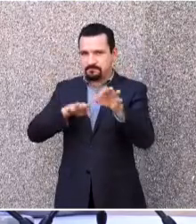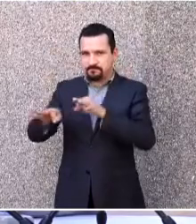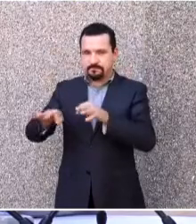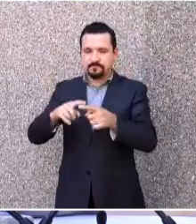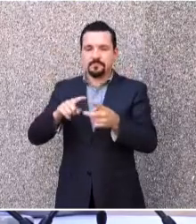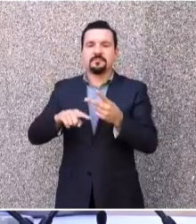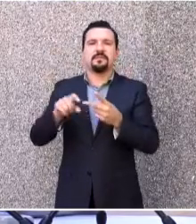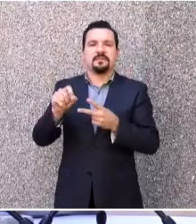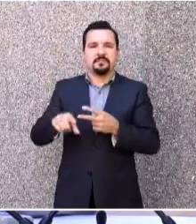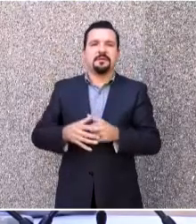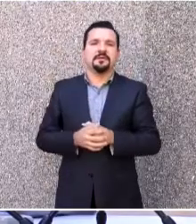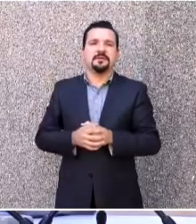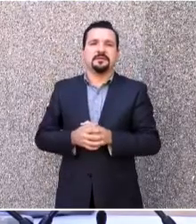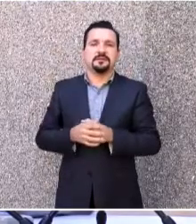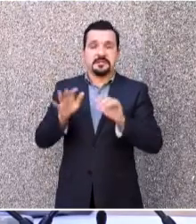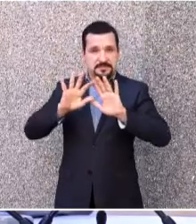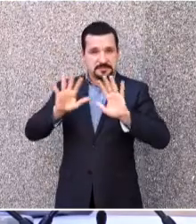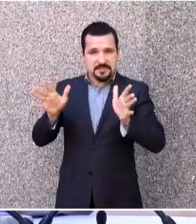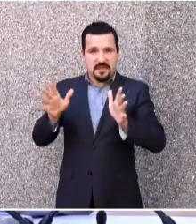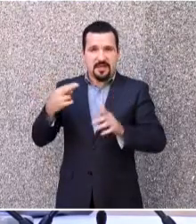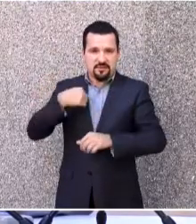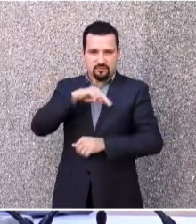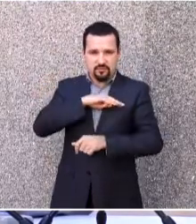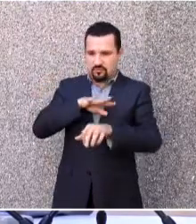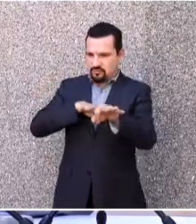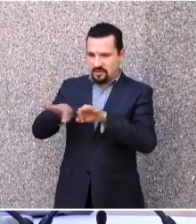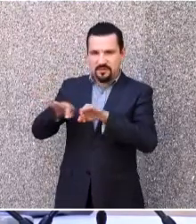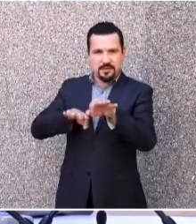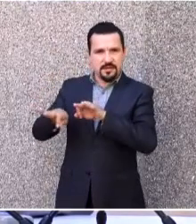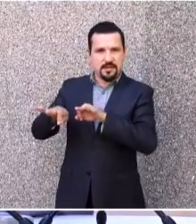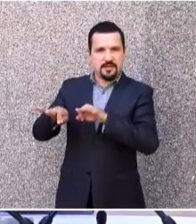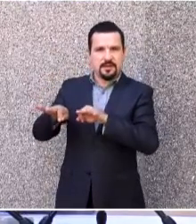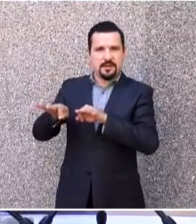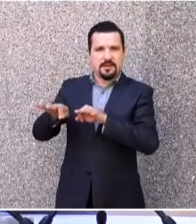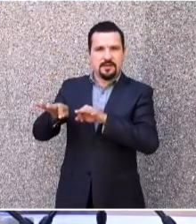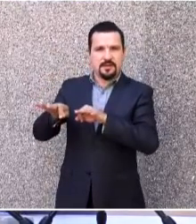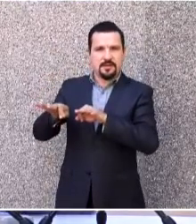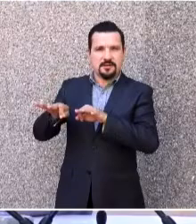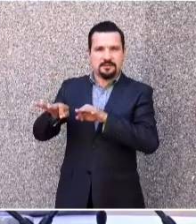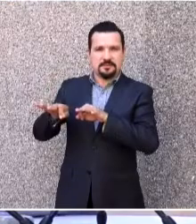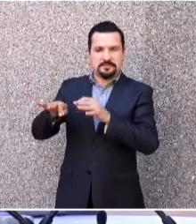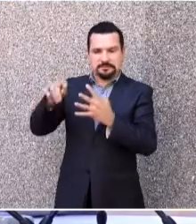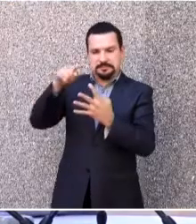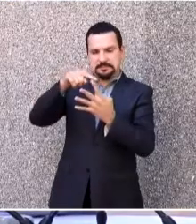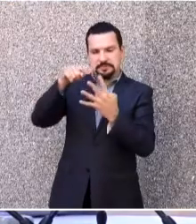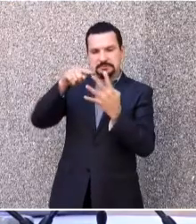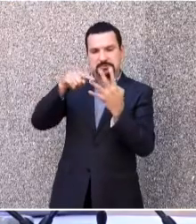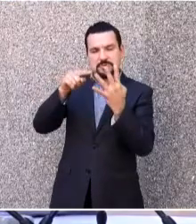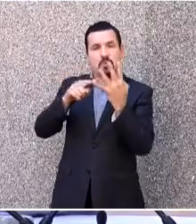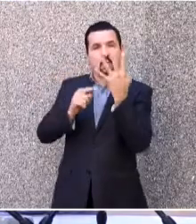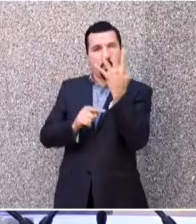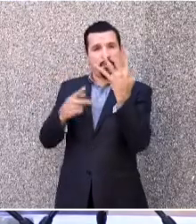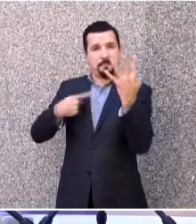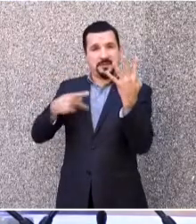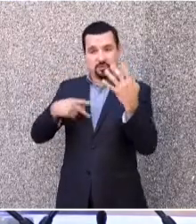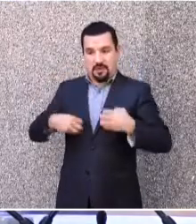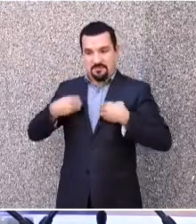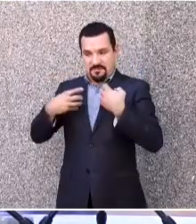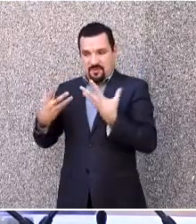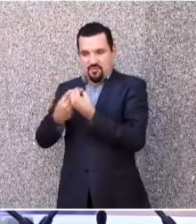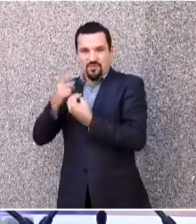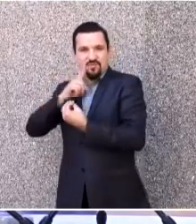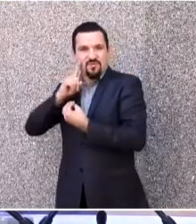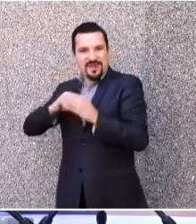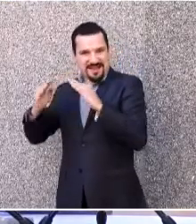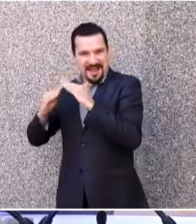y ya estamos trabajando con los 4 contactos intradomiciliarios